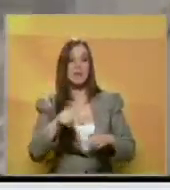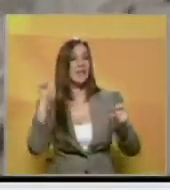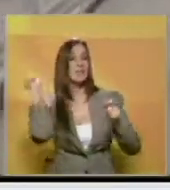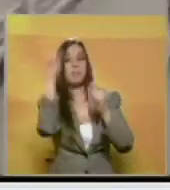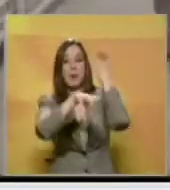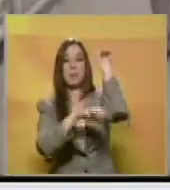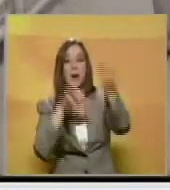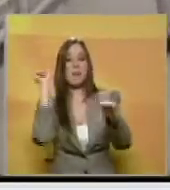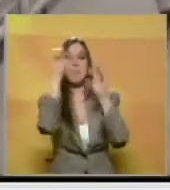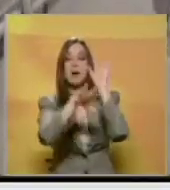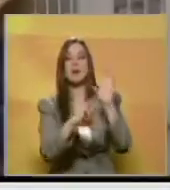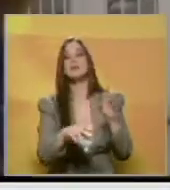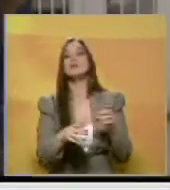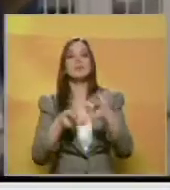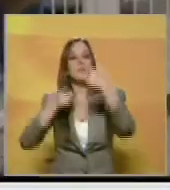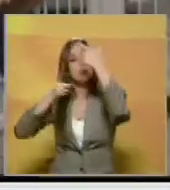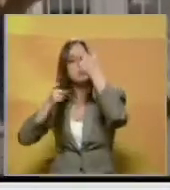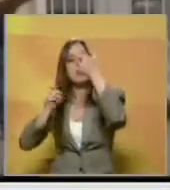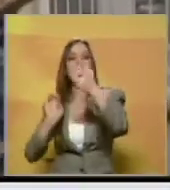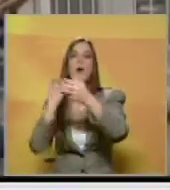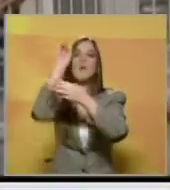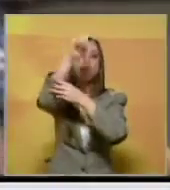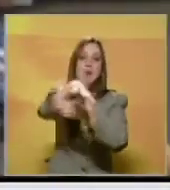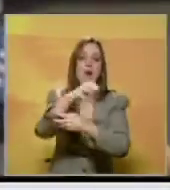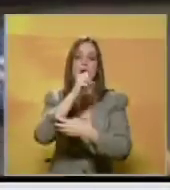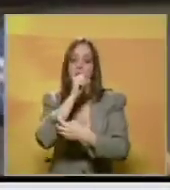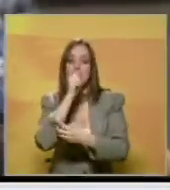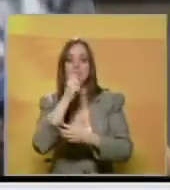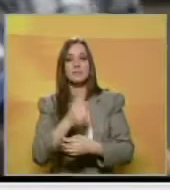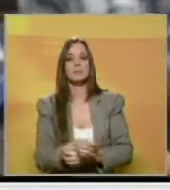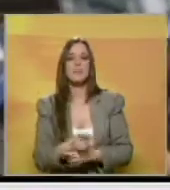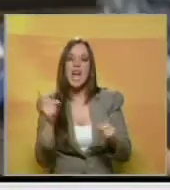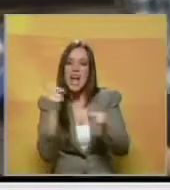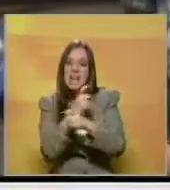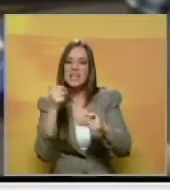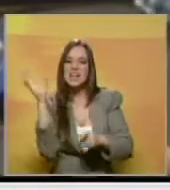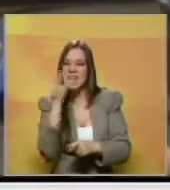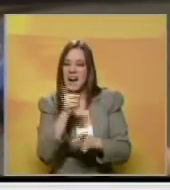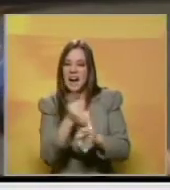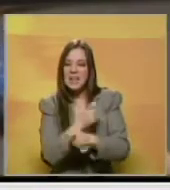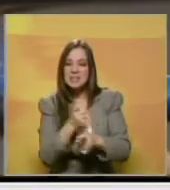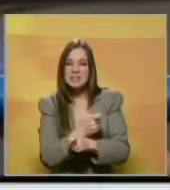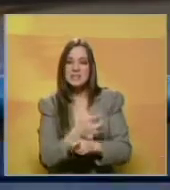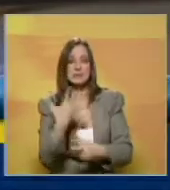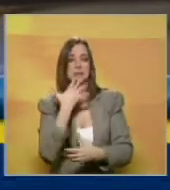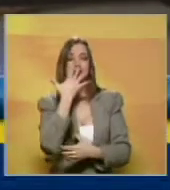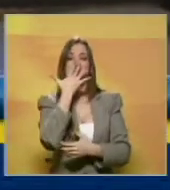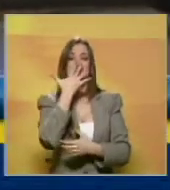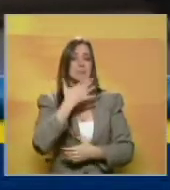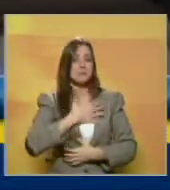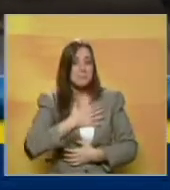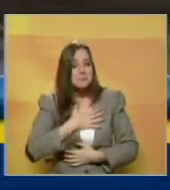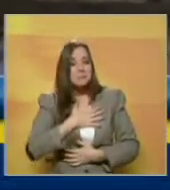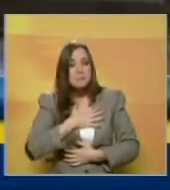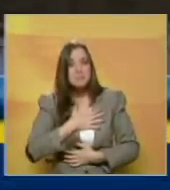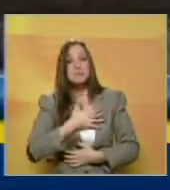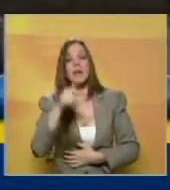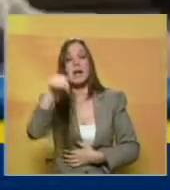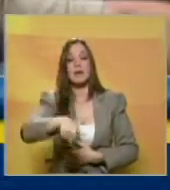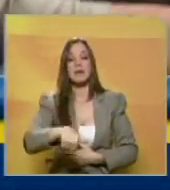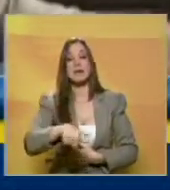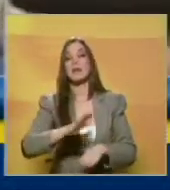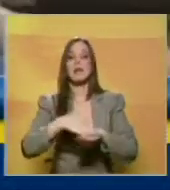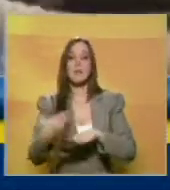de los edificios lanzando bombas lacrimógenas. Los gases lacrimógenos es lo que nos afectó más aquí,